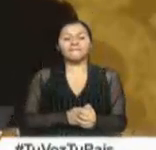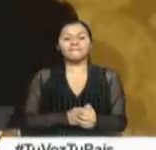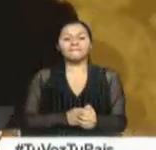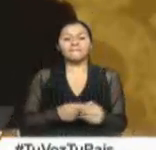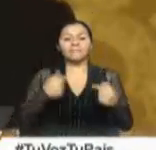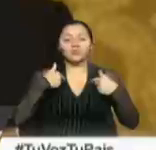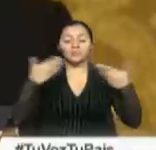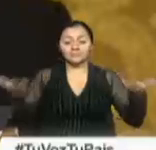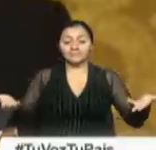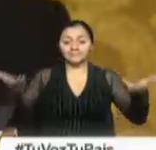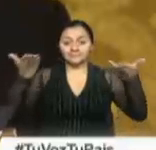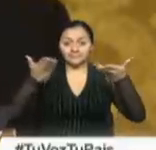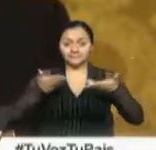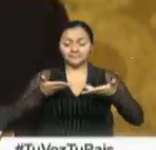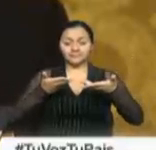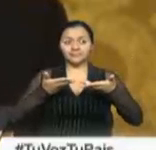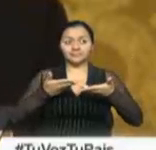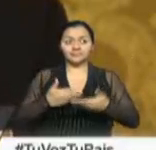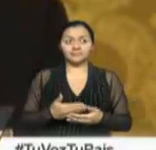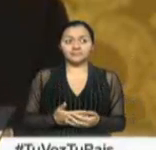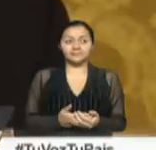para recibir